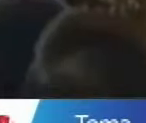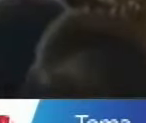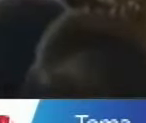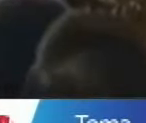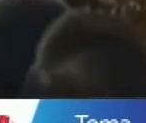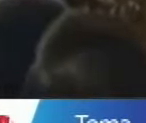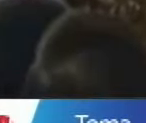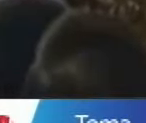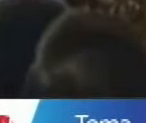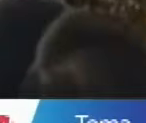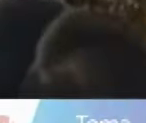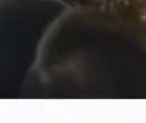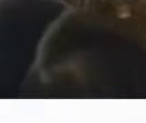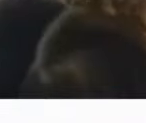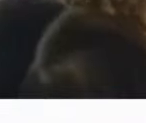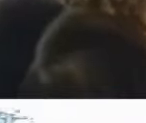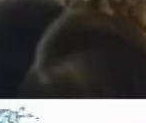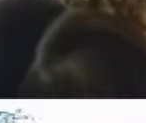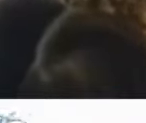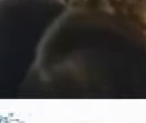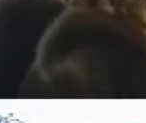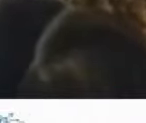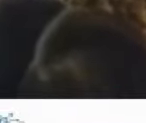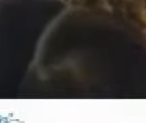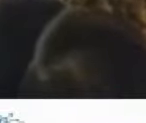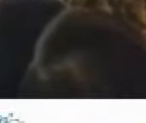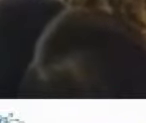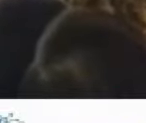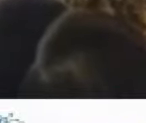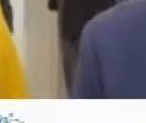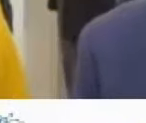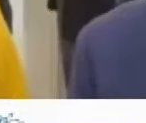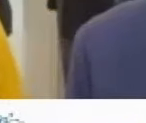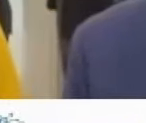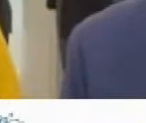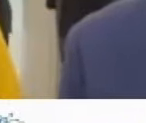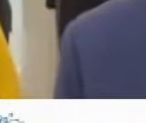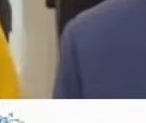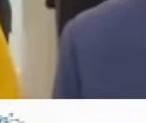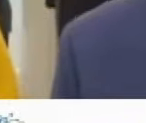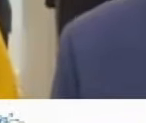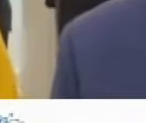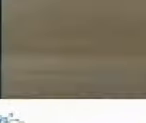al panorama que se vislumbra en el Parlamento de mayoría oficialista.